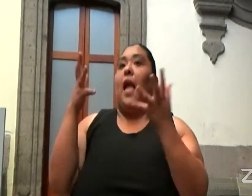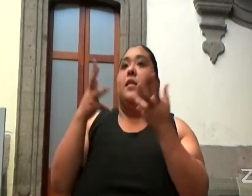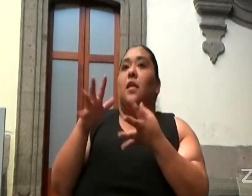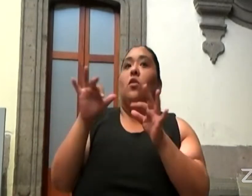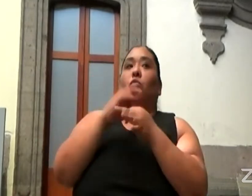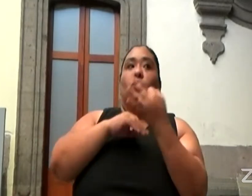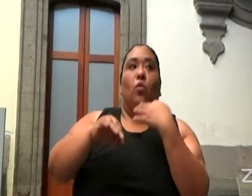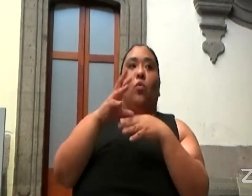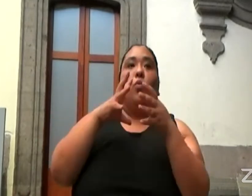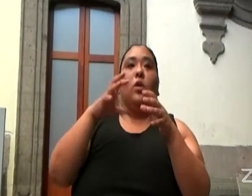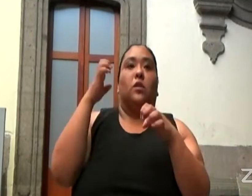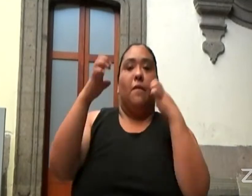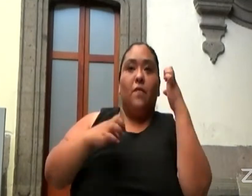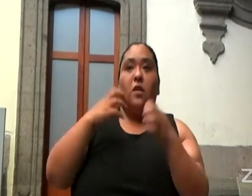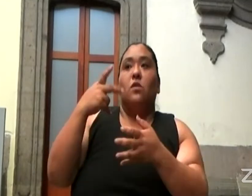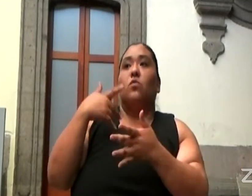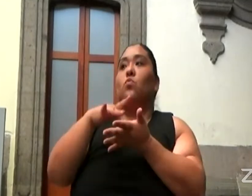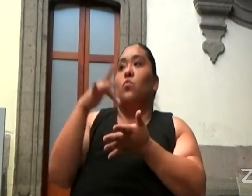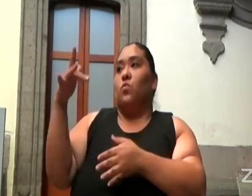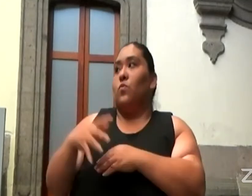evento. Gracias.